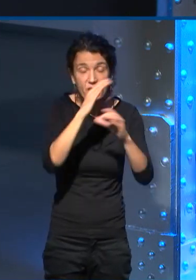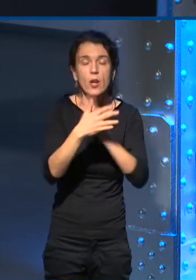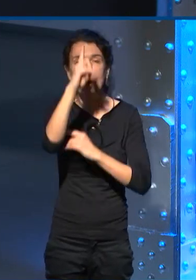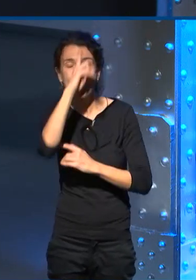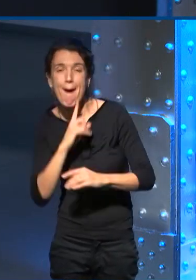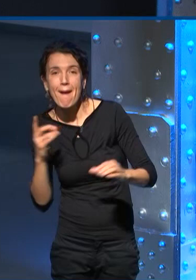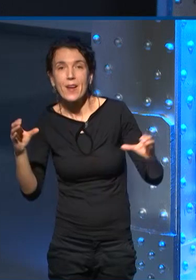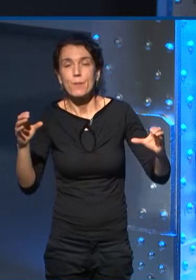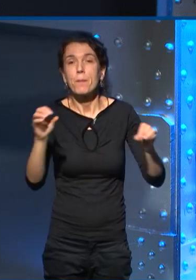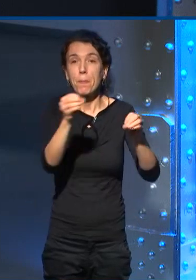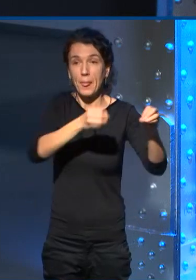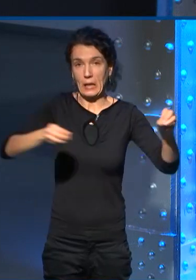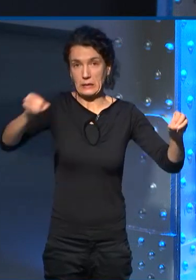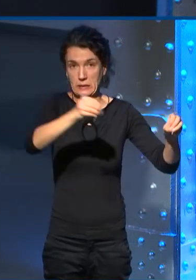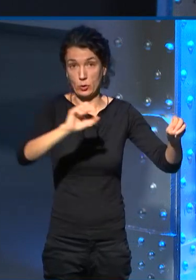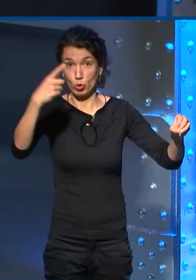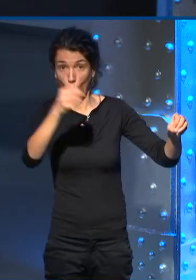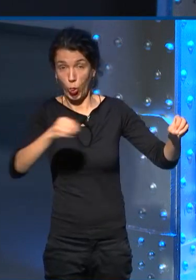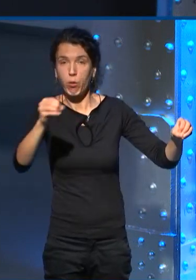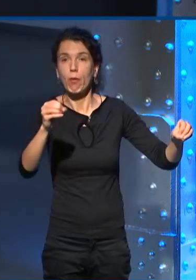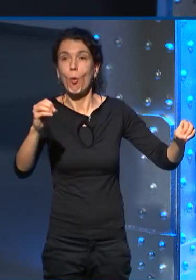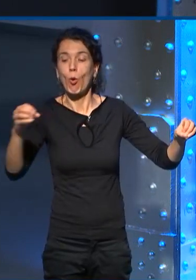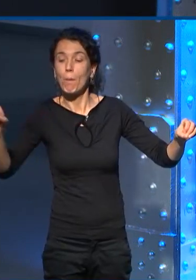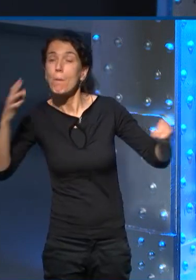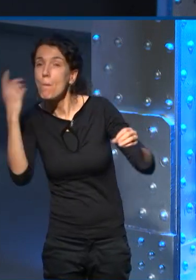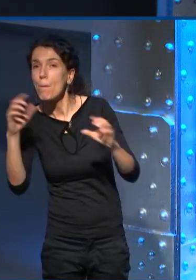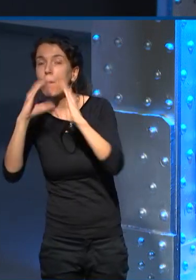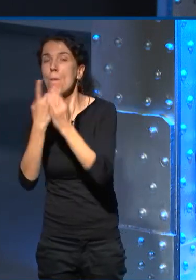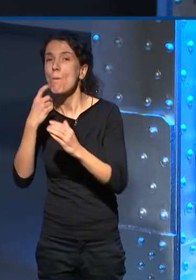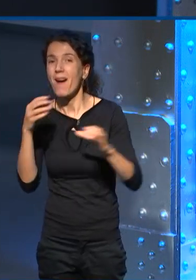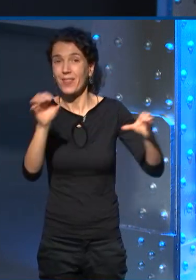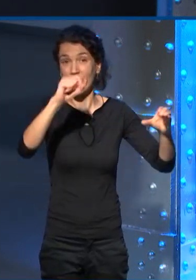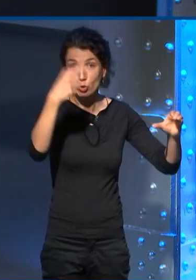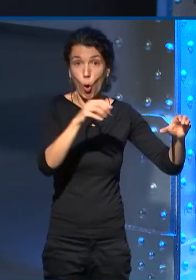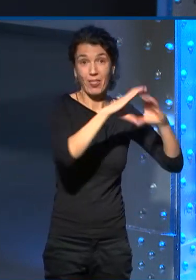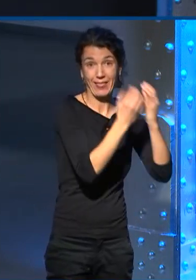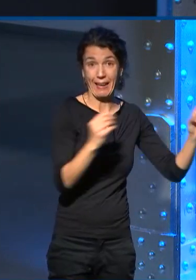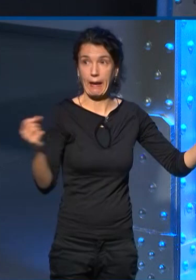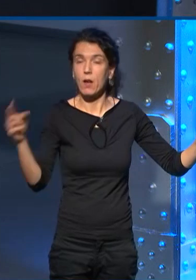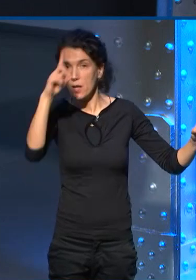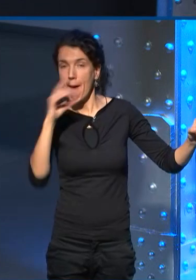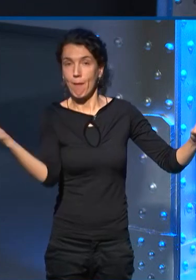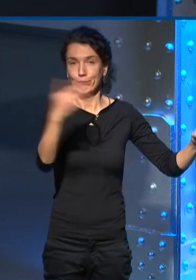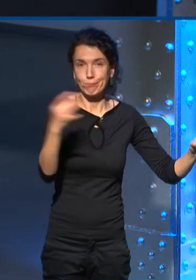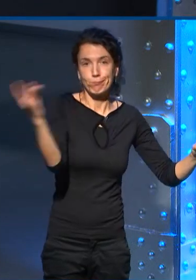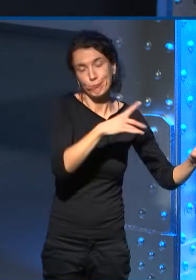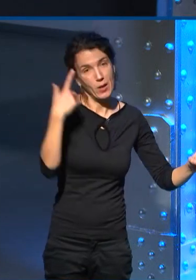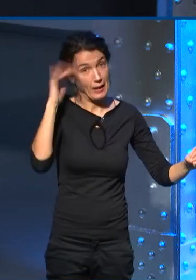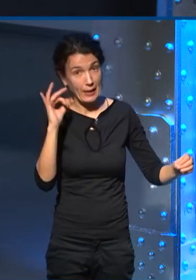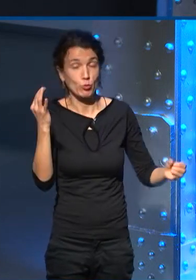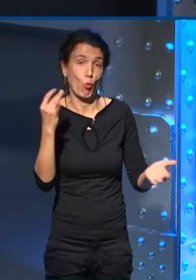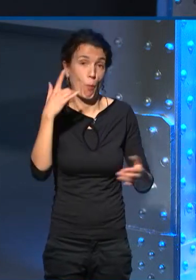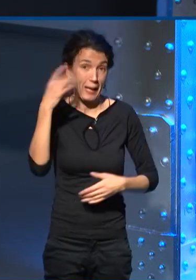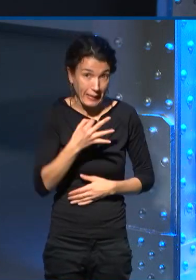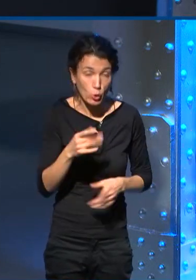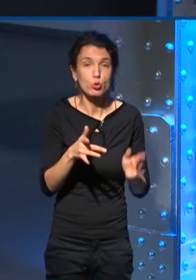imagen, a la Tierra y va a llegar pues, a medias. Bueno, bien, pero podemos asumir el riesgo. Pero lo que no hacemos es asumir el riesgo de mandar comandos y que lleguen a medias.